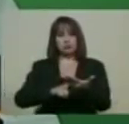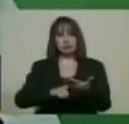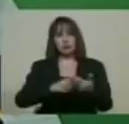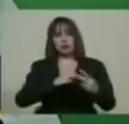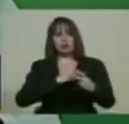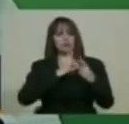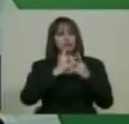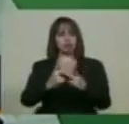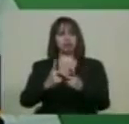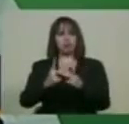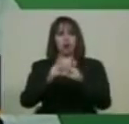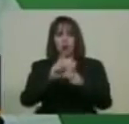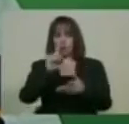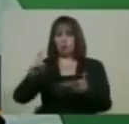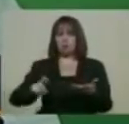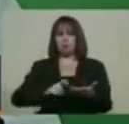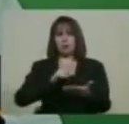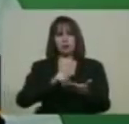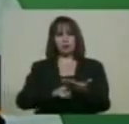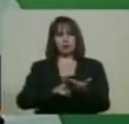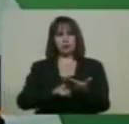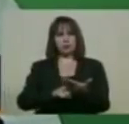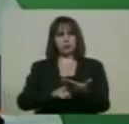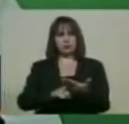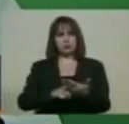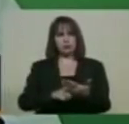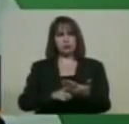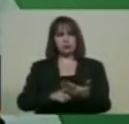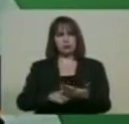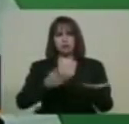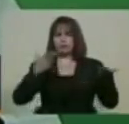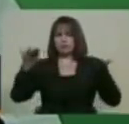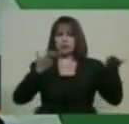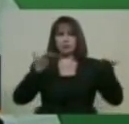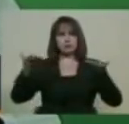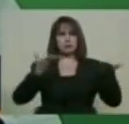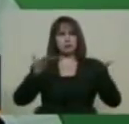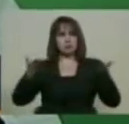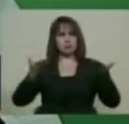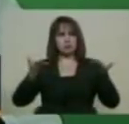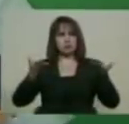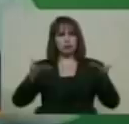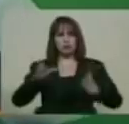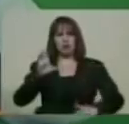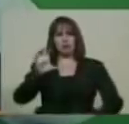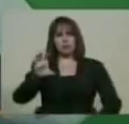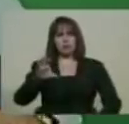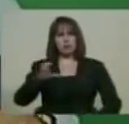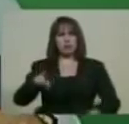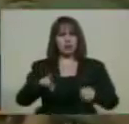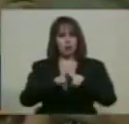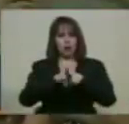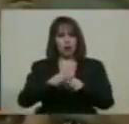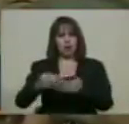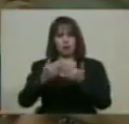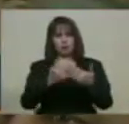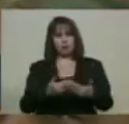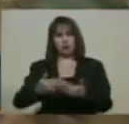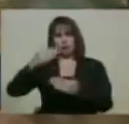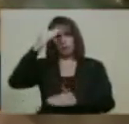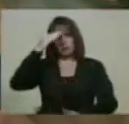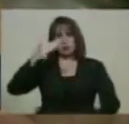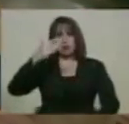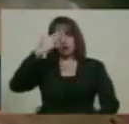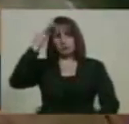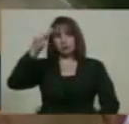voluntad total para ponerse al servicio de la causa de la patria, es la carrera militar, así lo